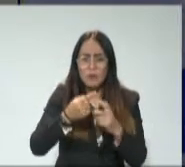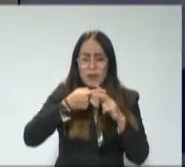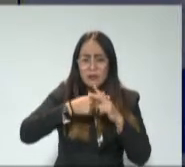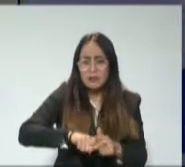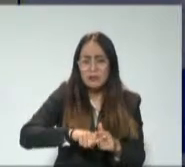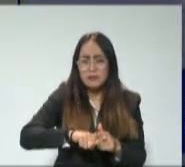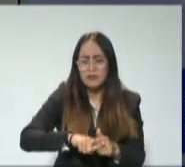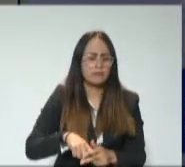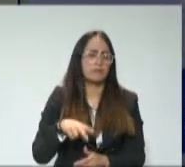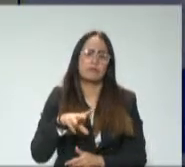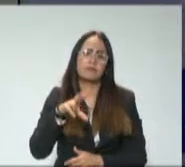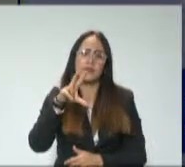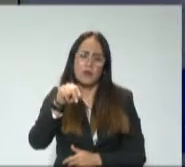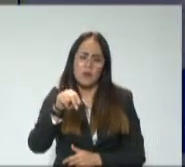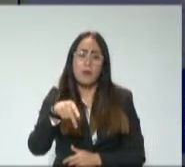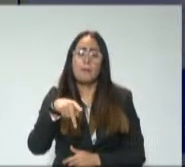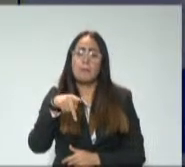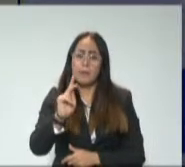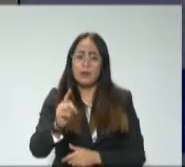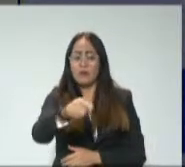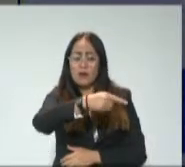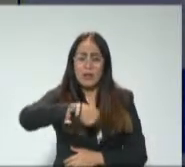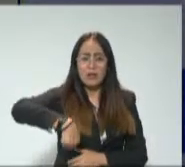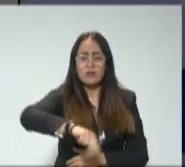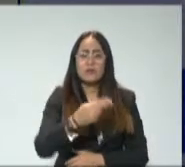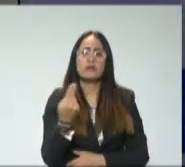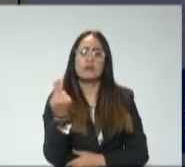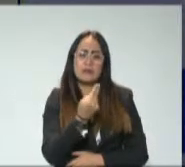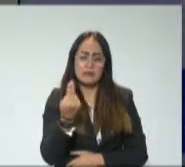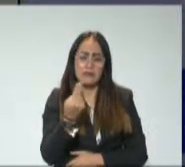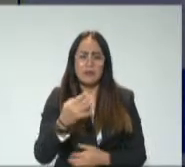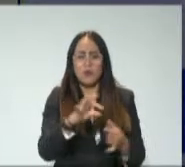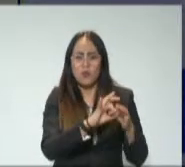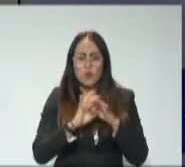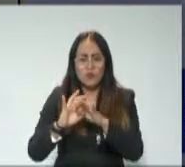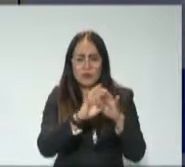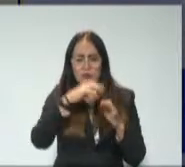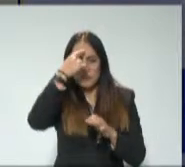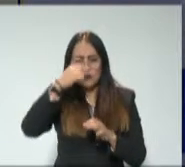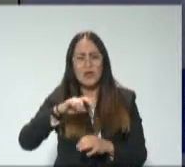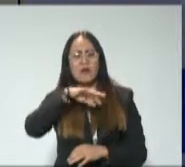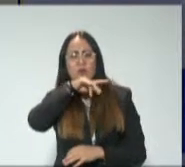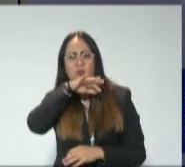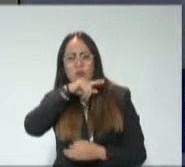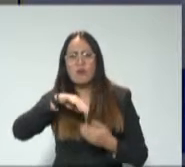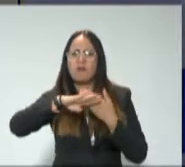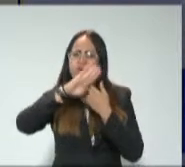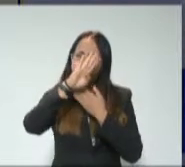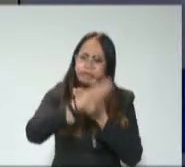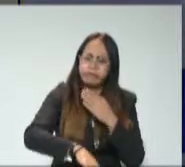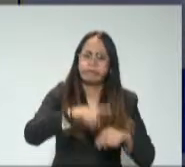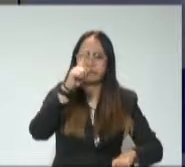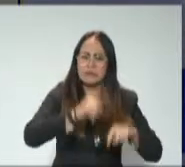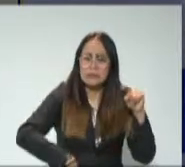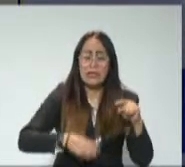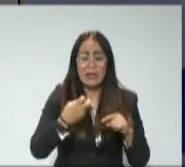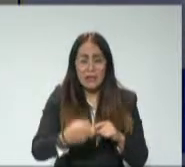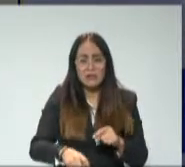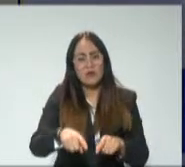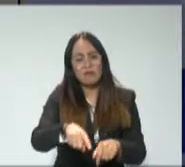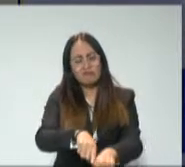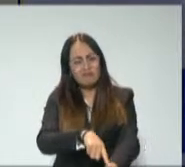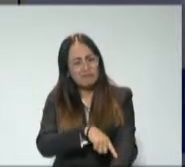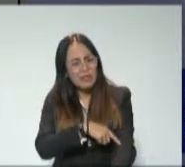son o deben ser al menos aliados indispensables de esta batalla que será larga tortuosa